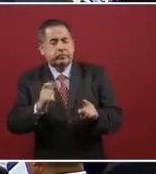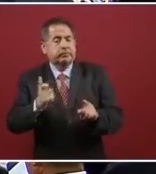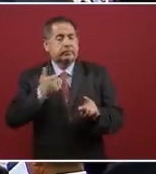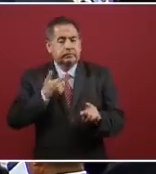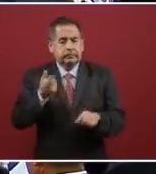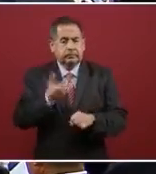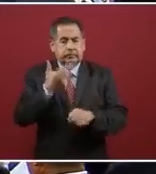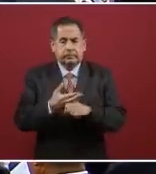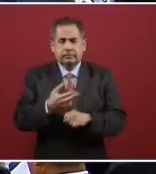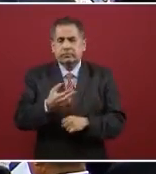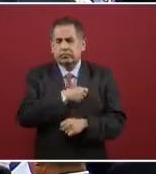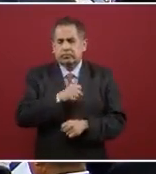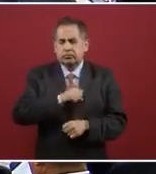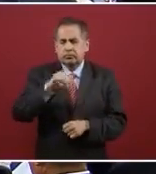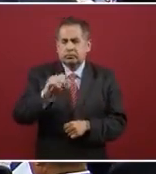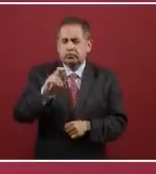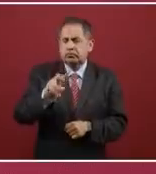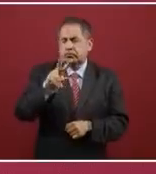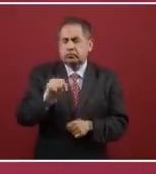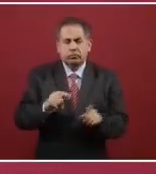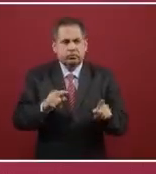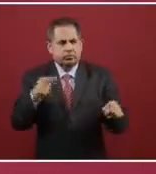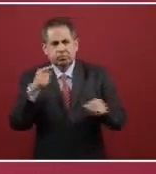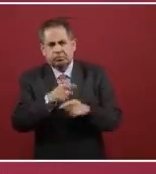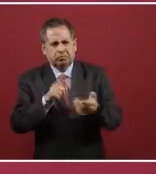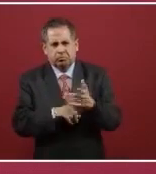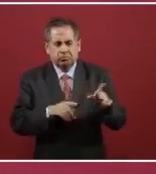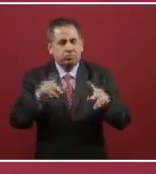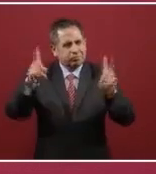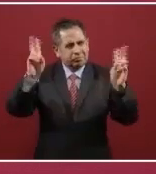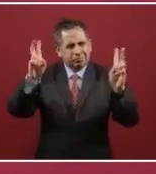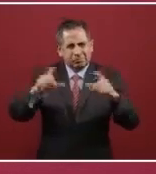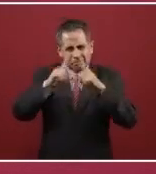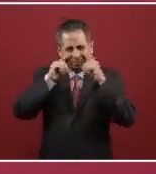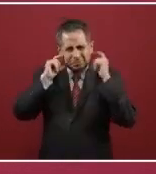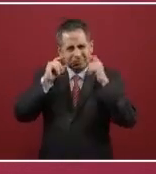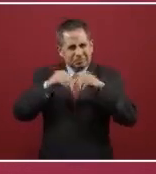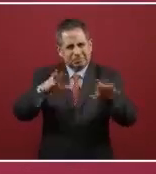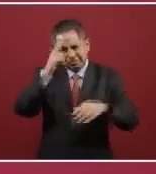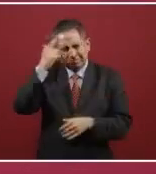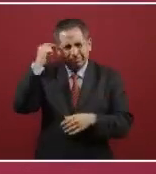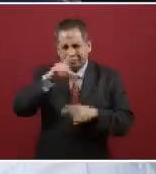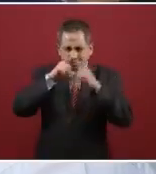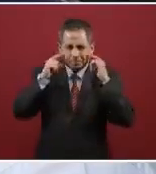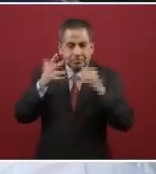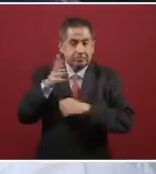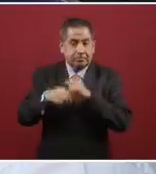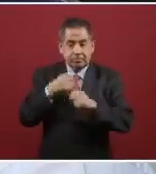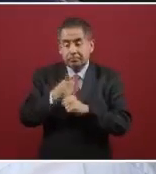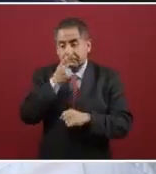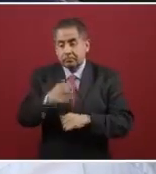salud, José Ángel Córdoba, en el tema de la influenza, ya que cumplió 10 años. Él dice